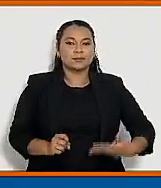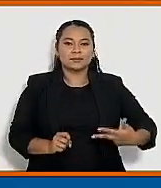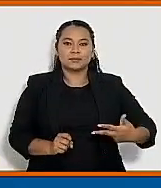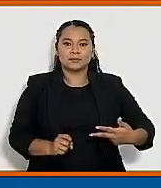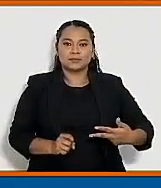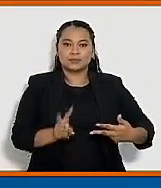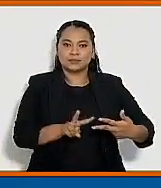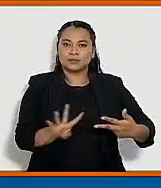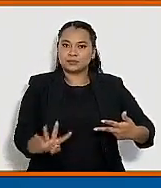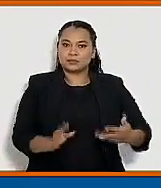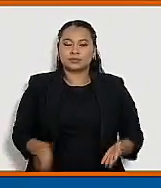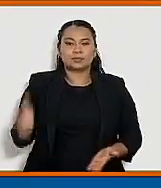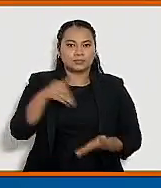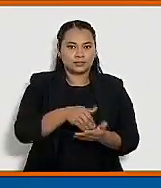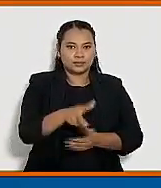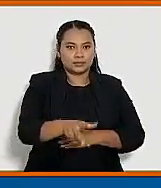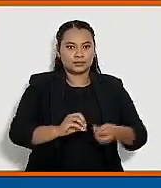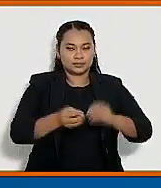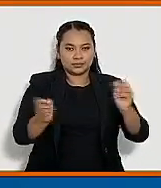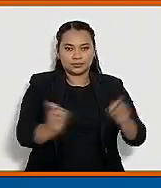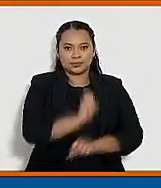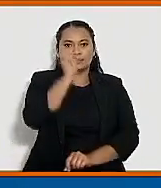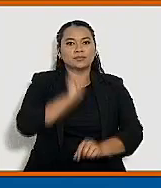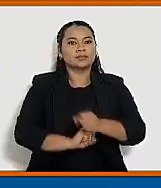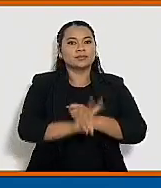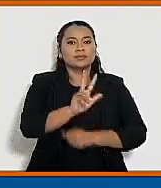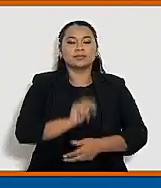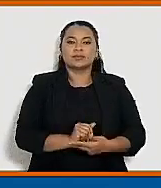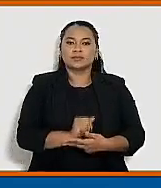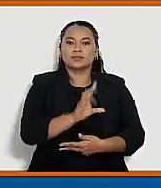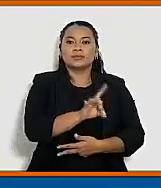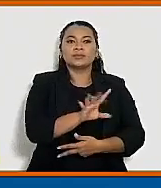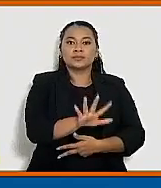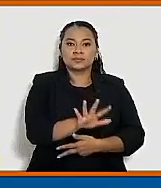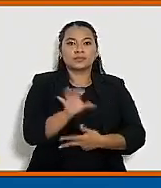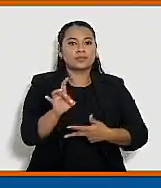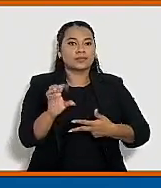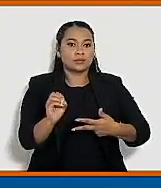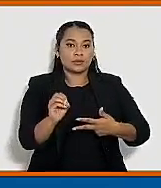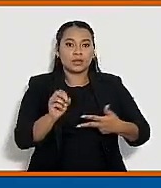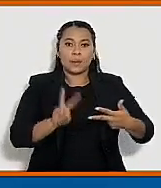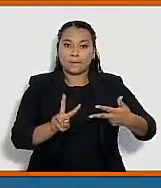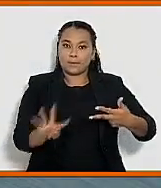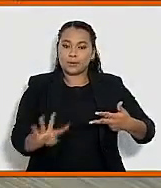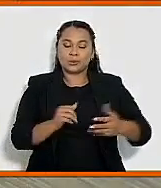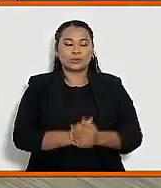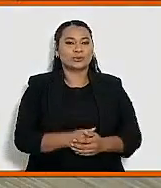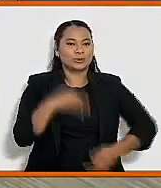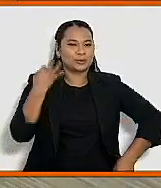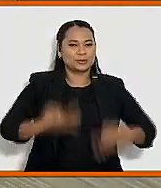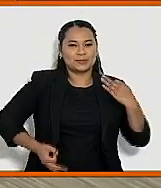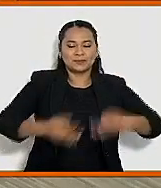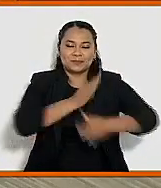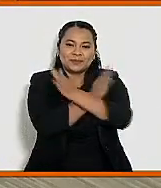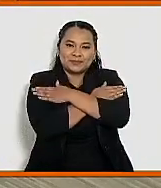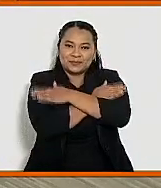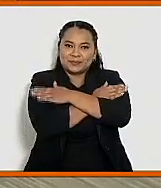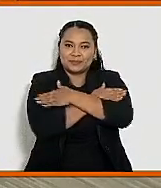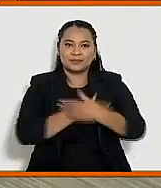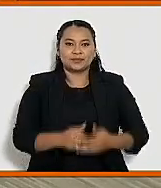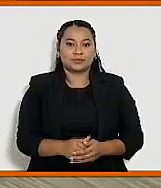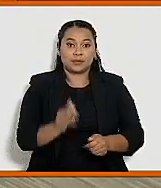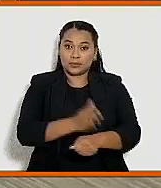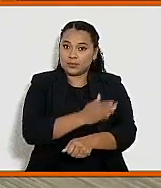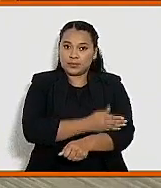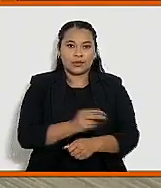este es el 24, los números favorecidos para Pega 3 son 85, 80 y 24. Muchas felicidades. Antes